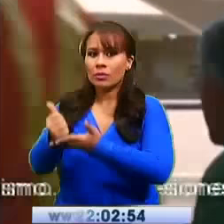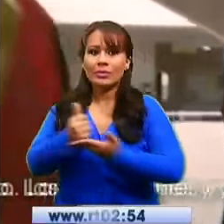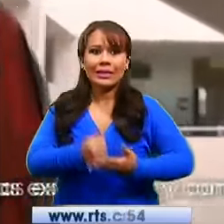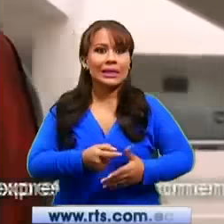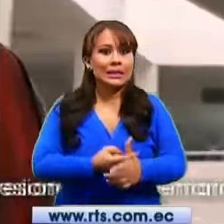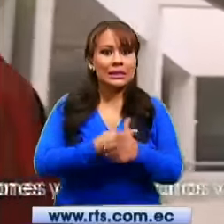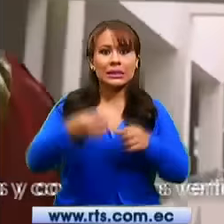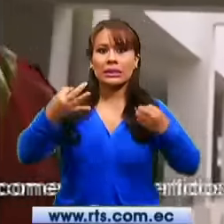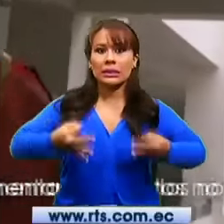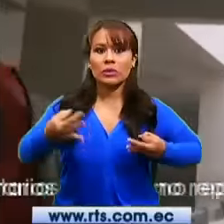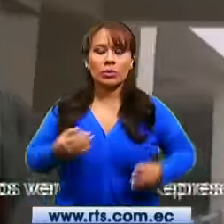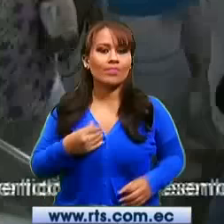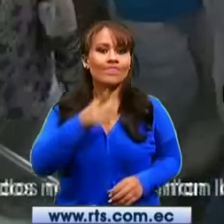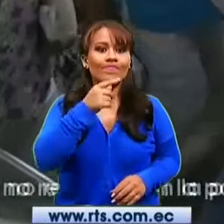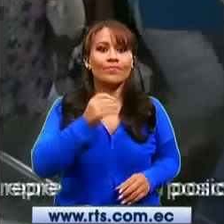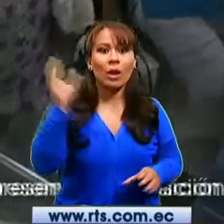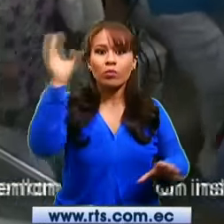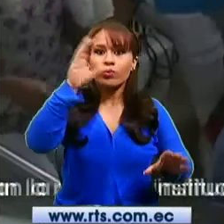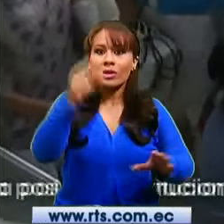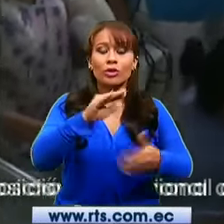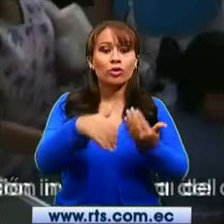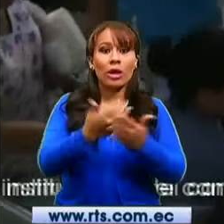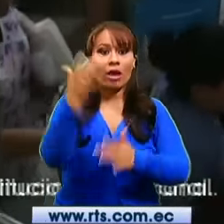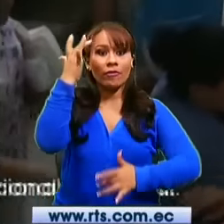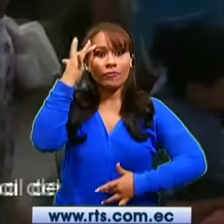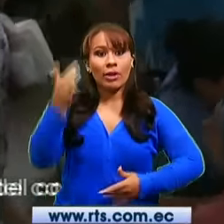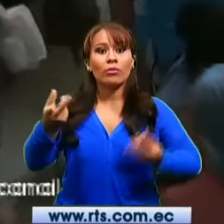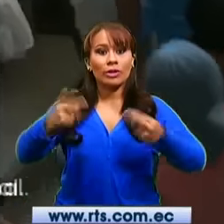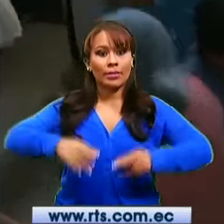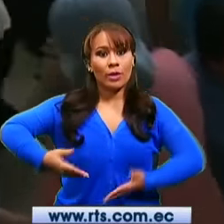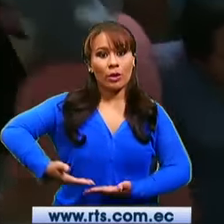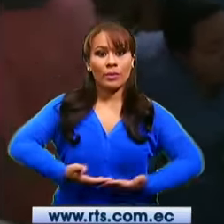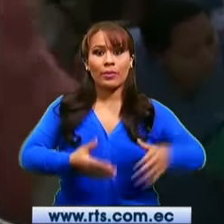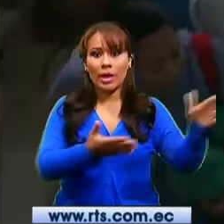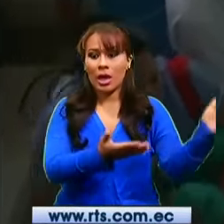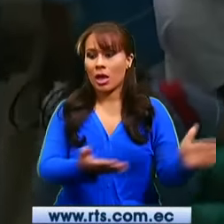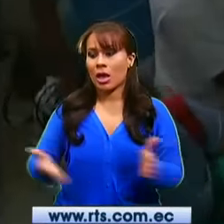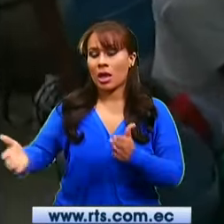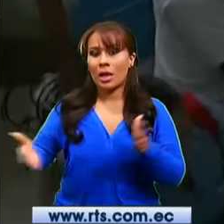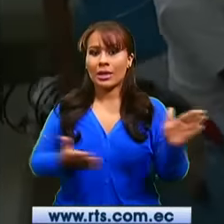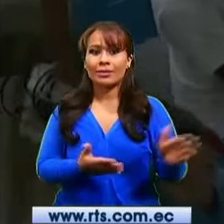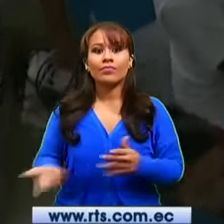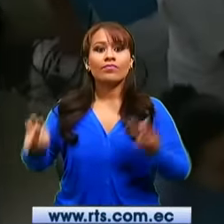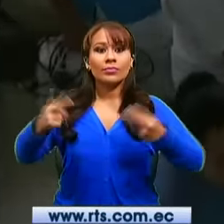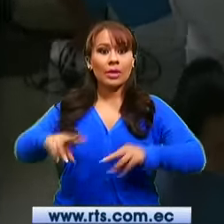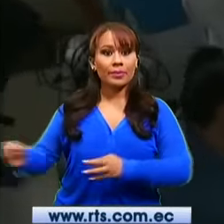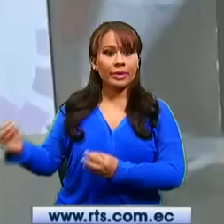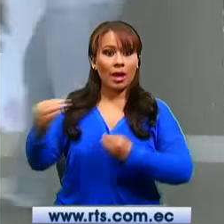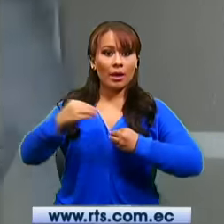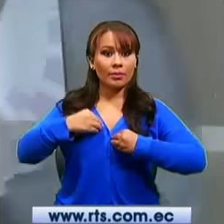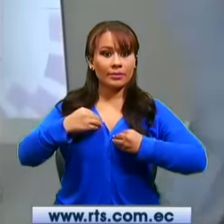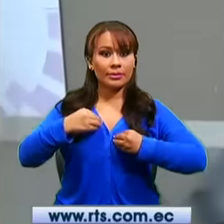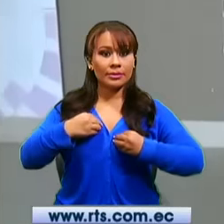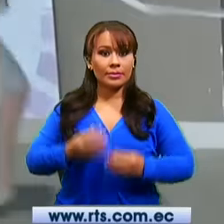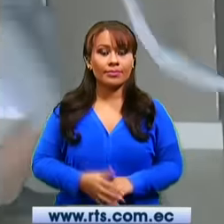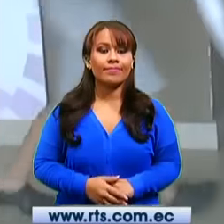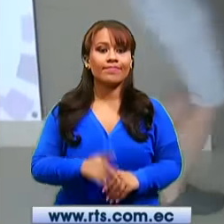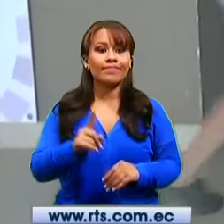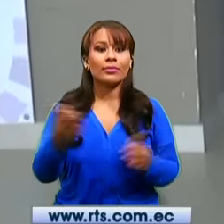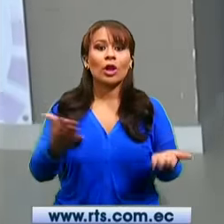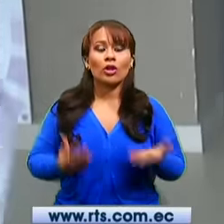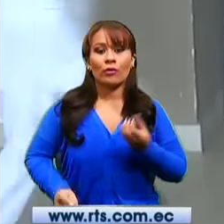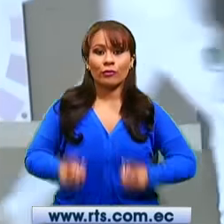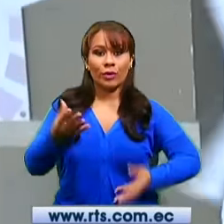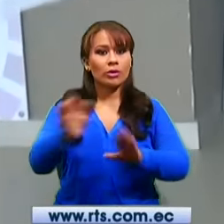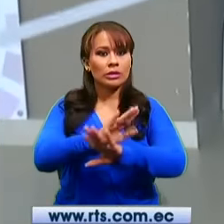evacuando a todas las pacientes y sus bebés se dio ya la alerta de que el fuego había sido